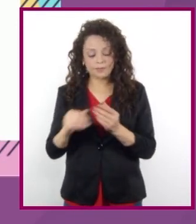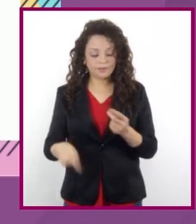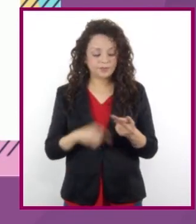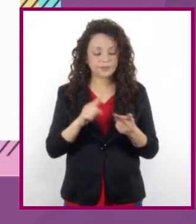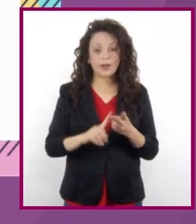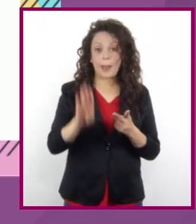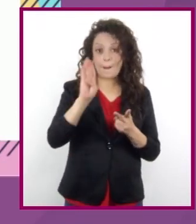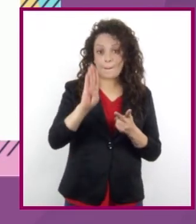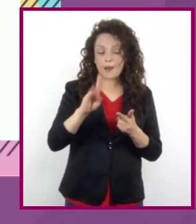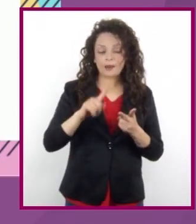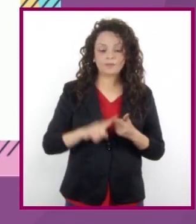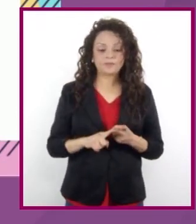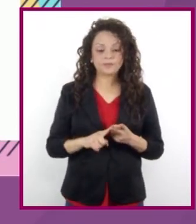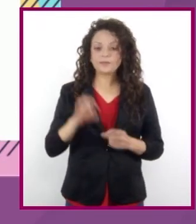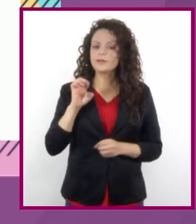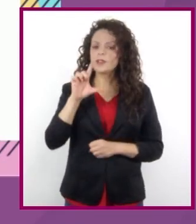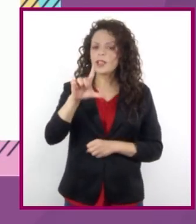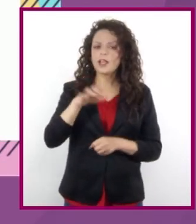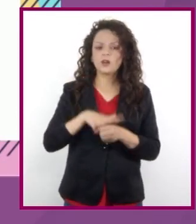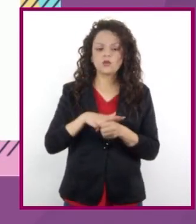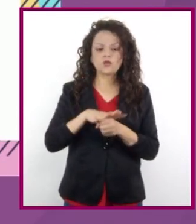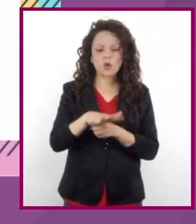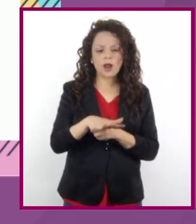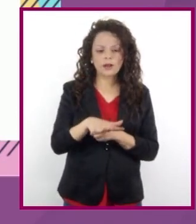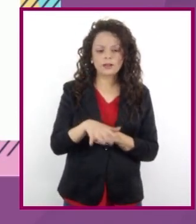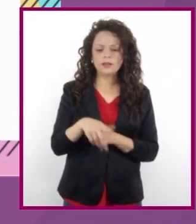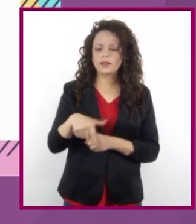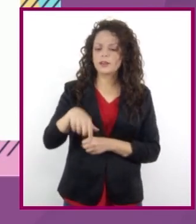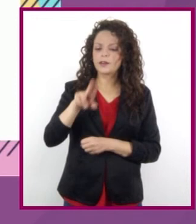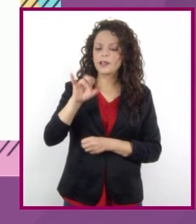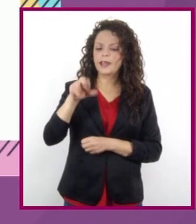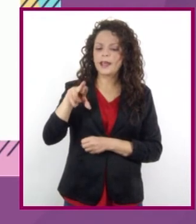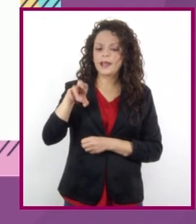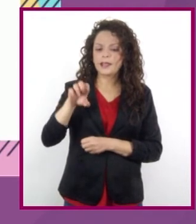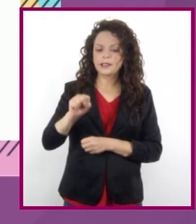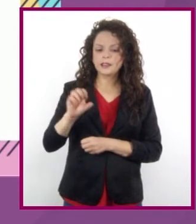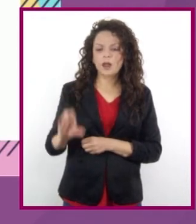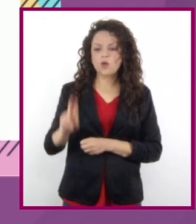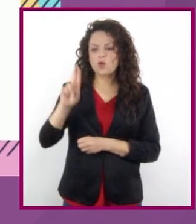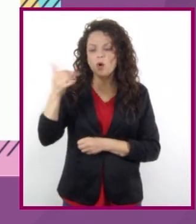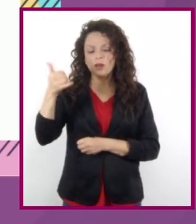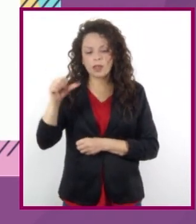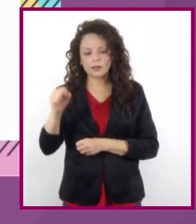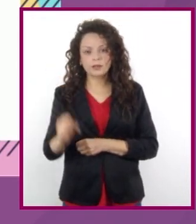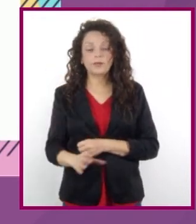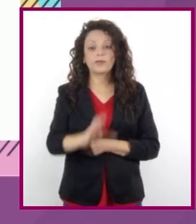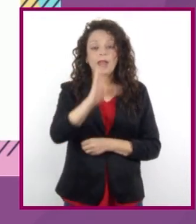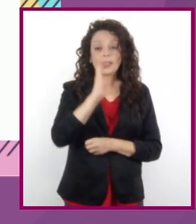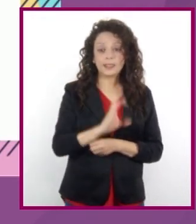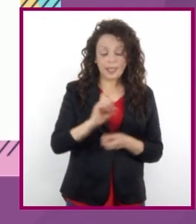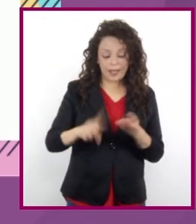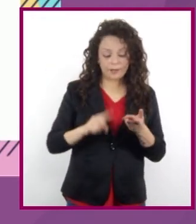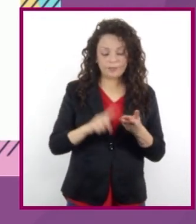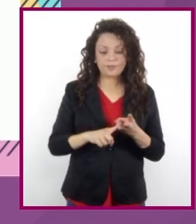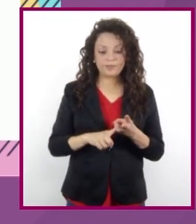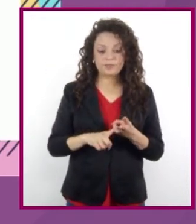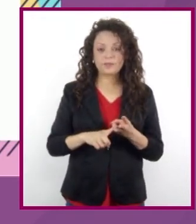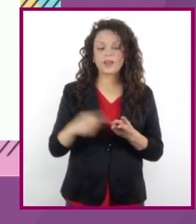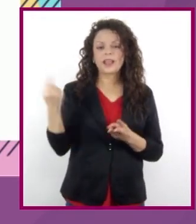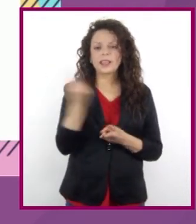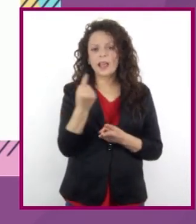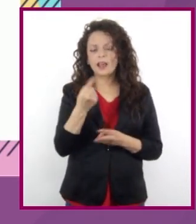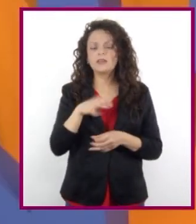B, el cual, quienes, cuyas. Inciso C, qué,